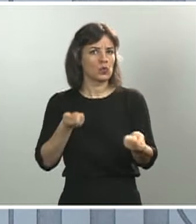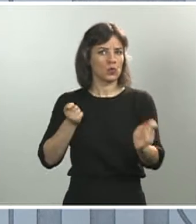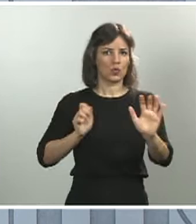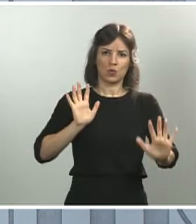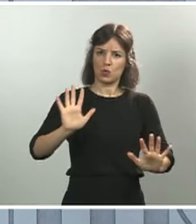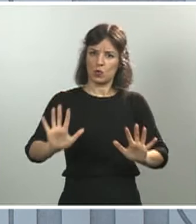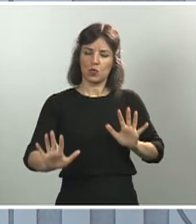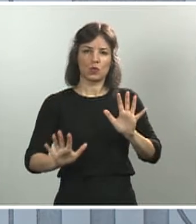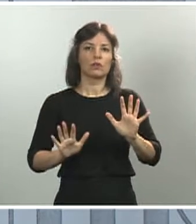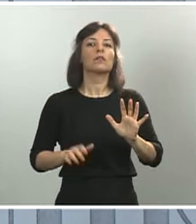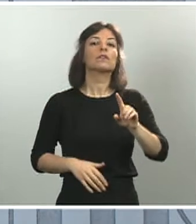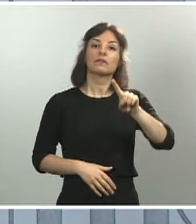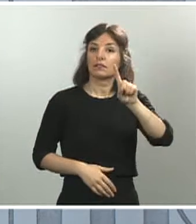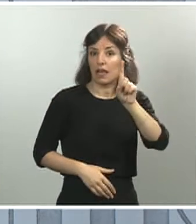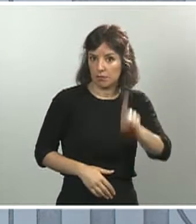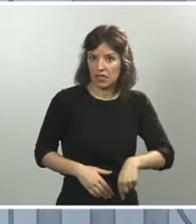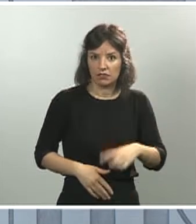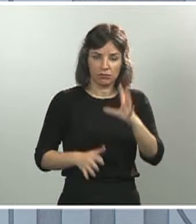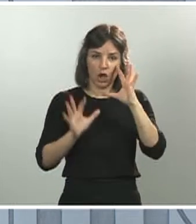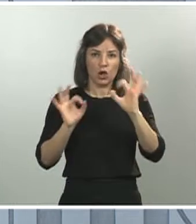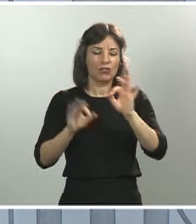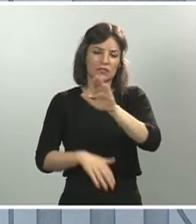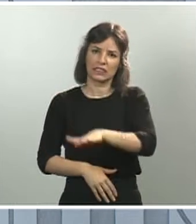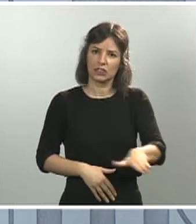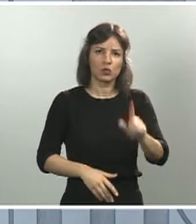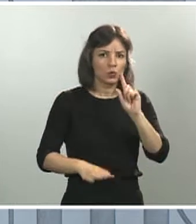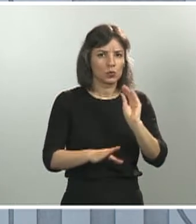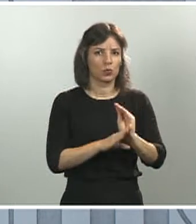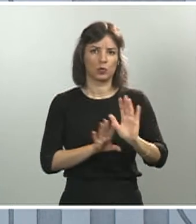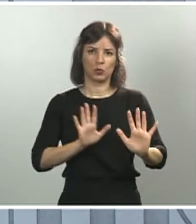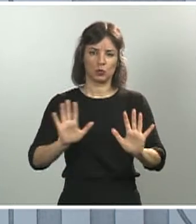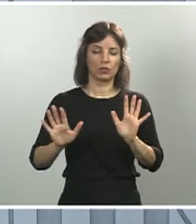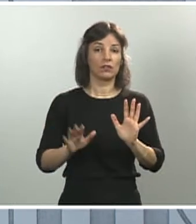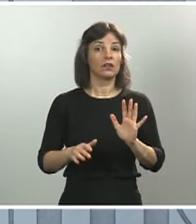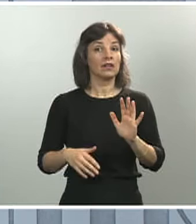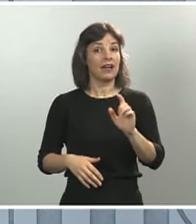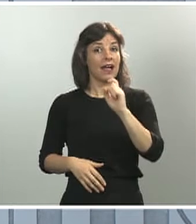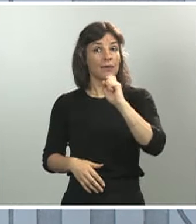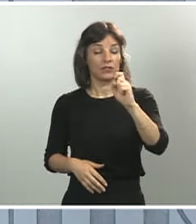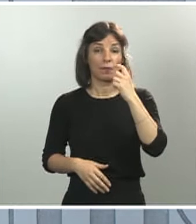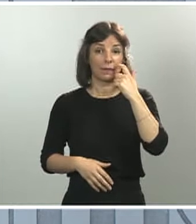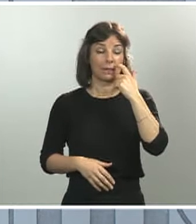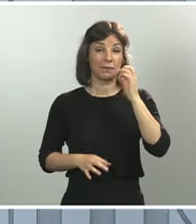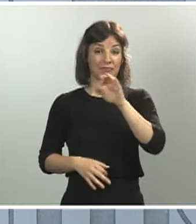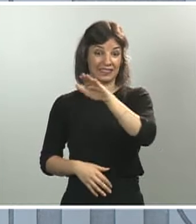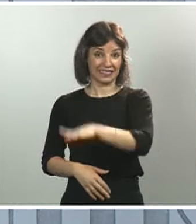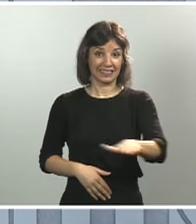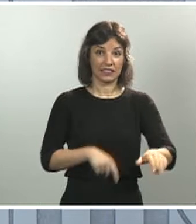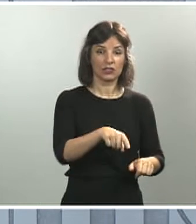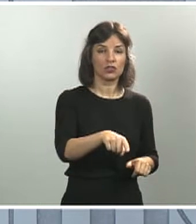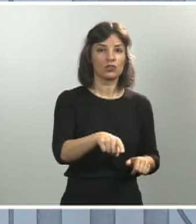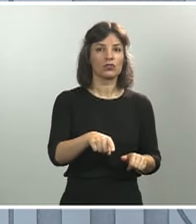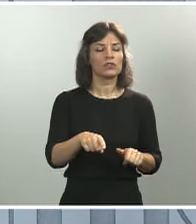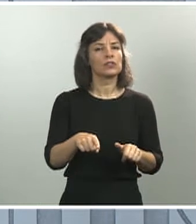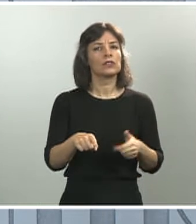materia, como no puede ser de otra manera, de niños. Y quiero también decir que también para los niños y las niñas son muy importantes